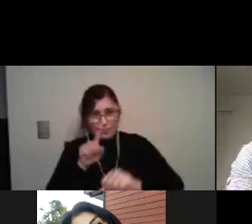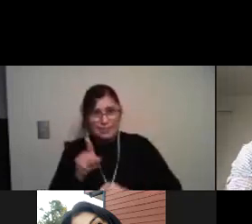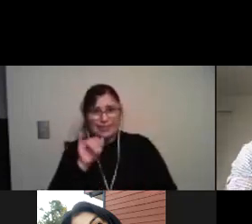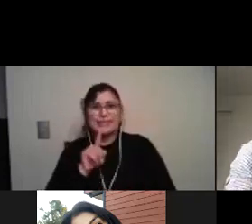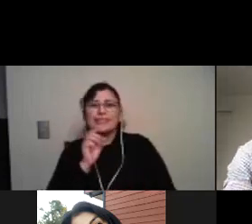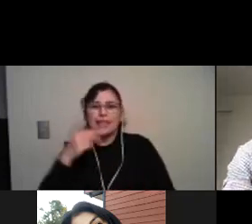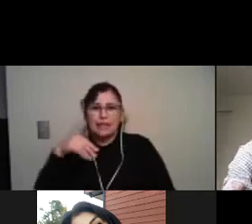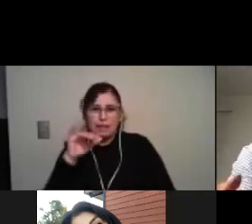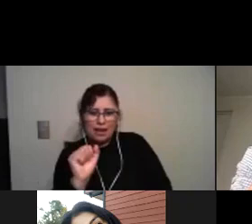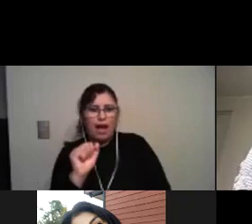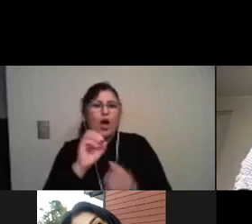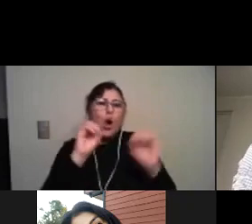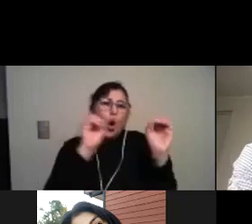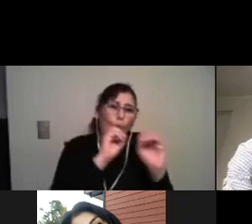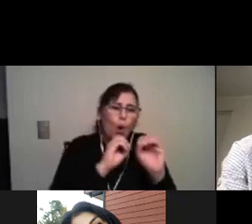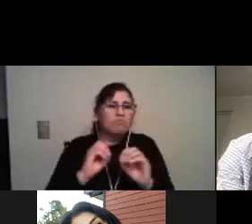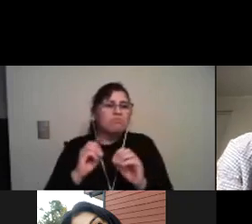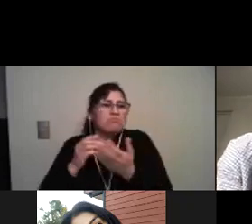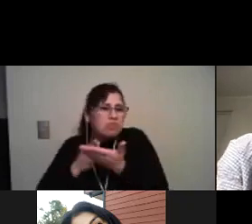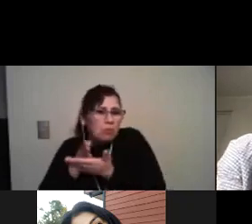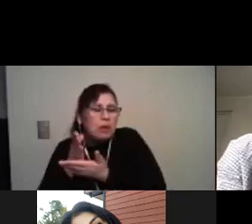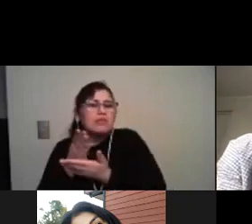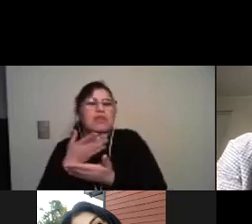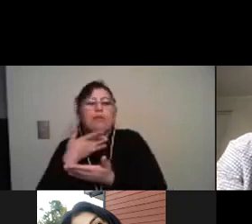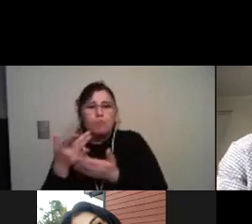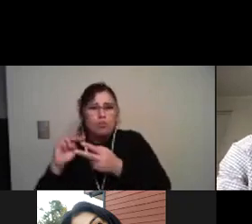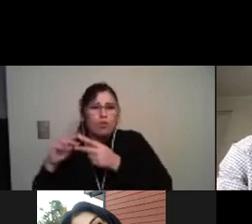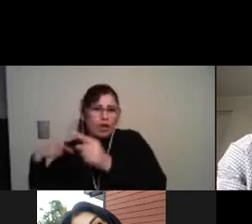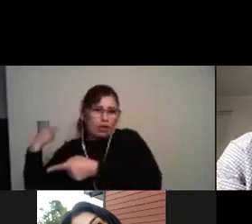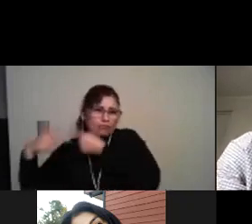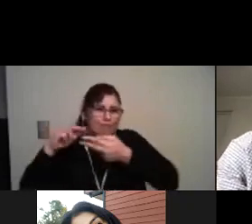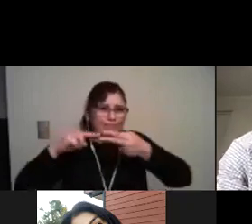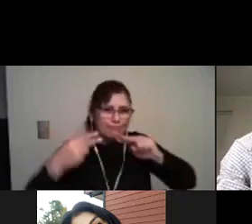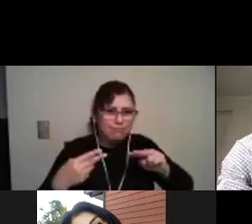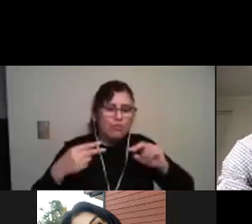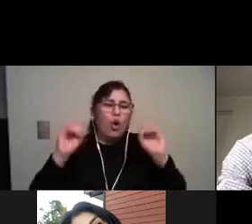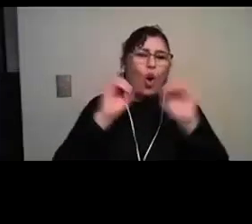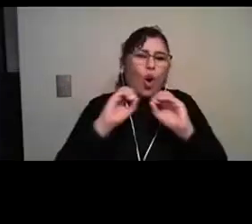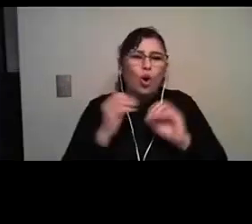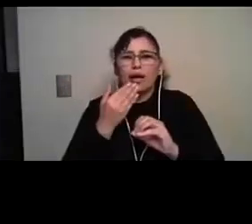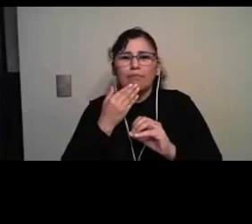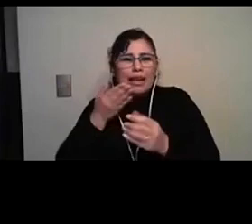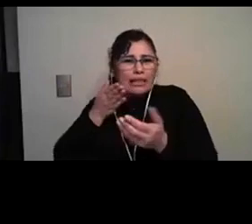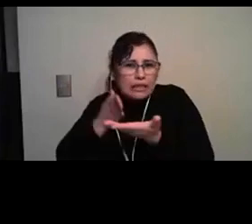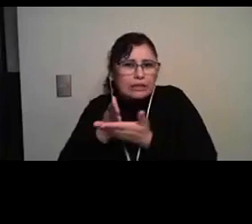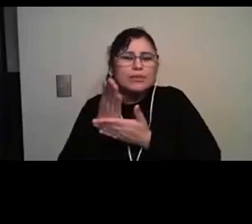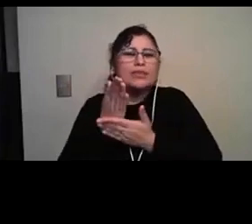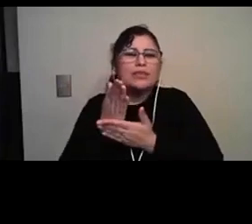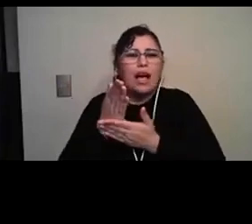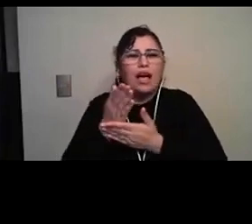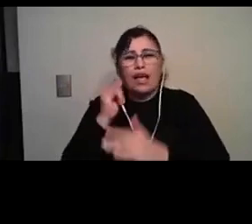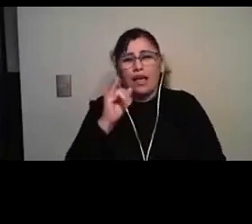por un origen traumático, por un origen genético como el síndrome de Moebius, ¿ya? Por un origen idiopático como la